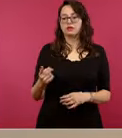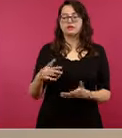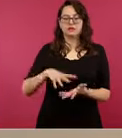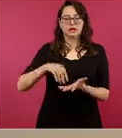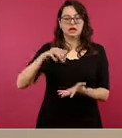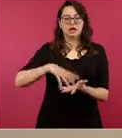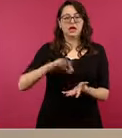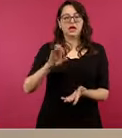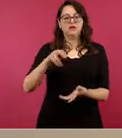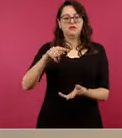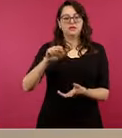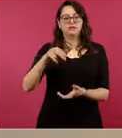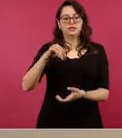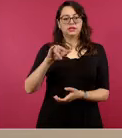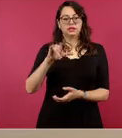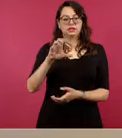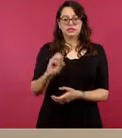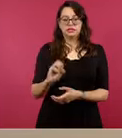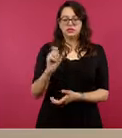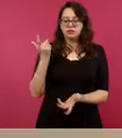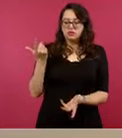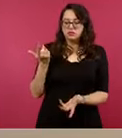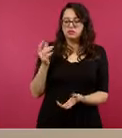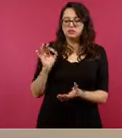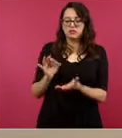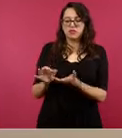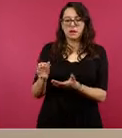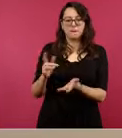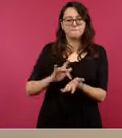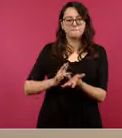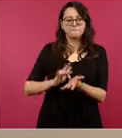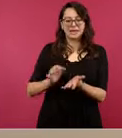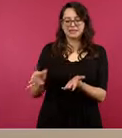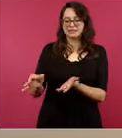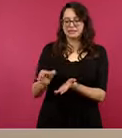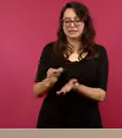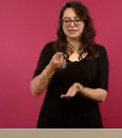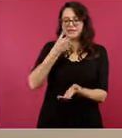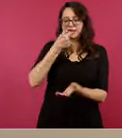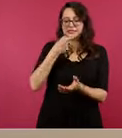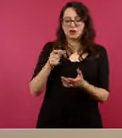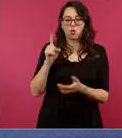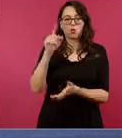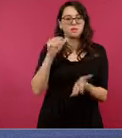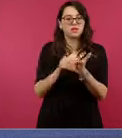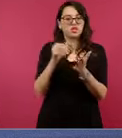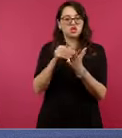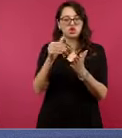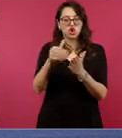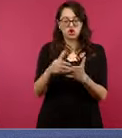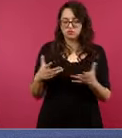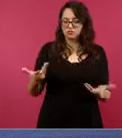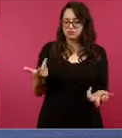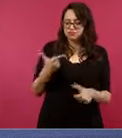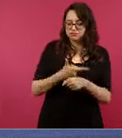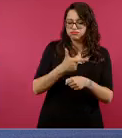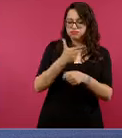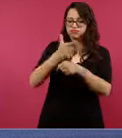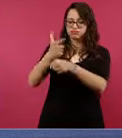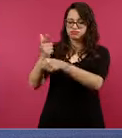fentanilo, tras ser detenido en posesión de más de 1,000,000 de pastillas de esta droga en Sinaloa. De acuerdo con las